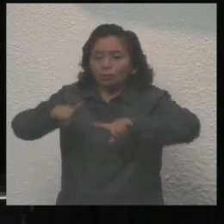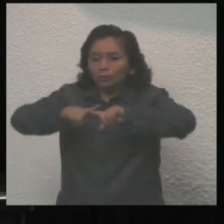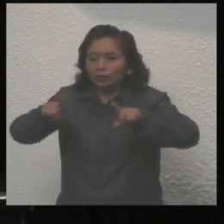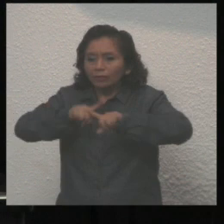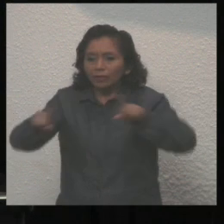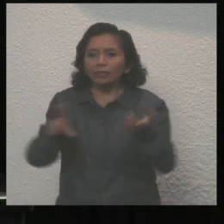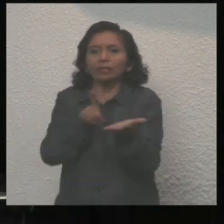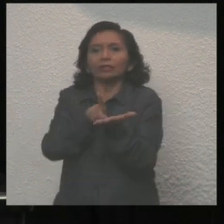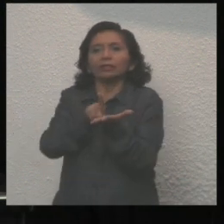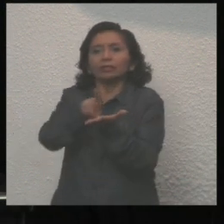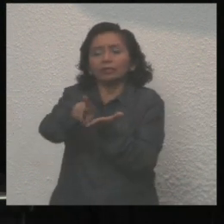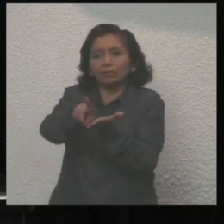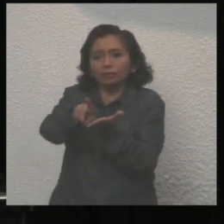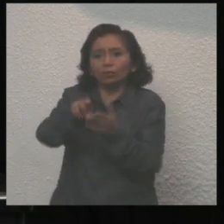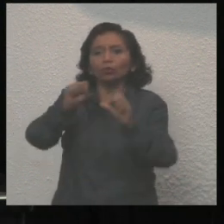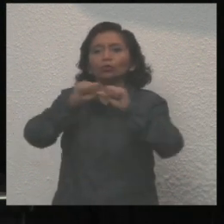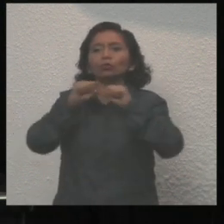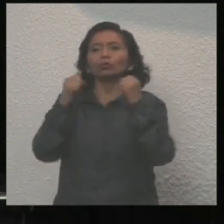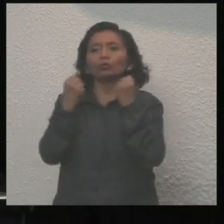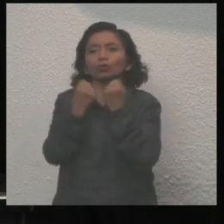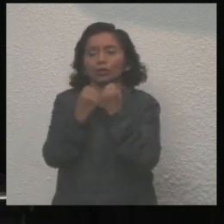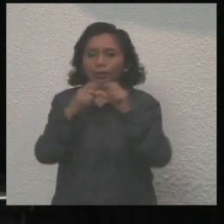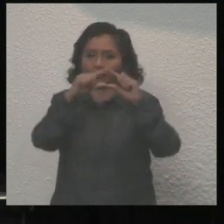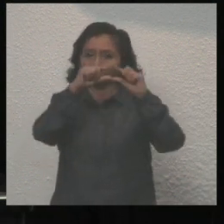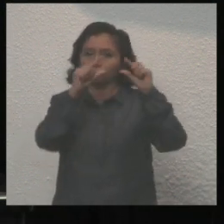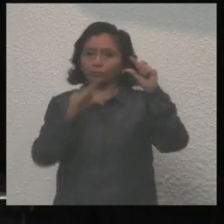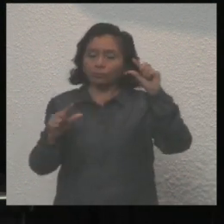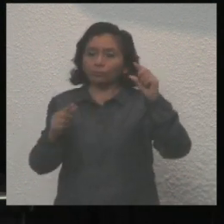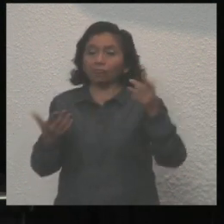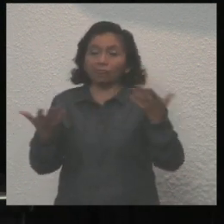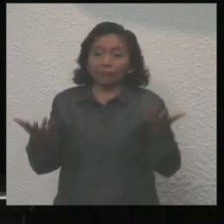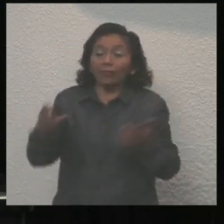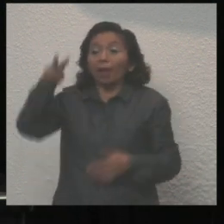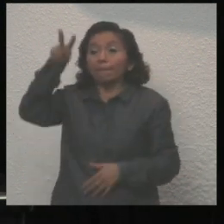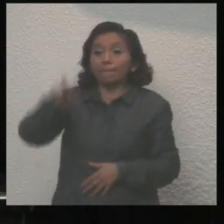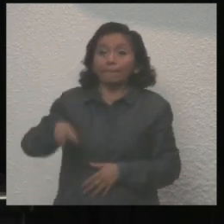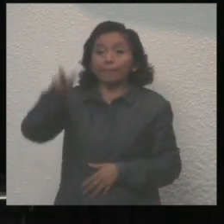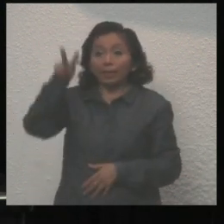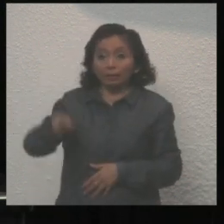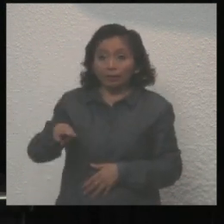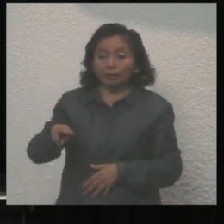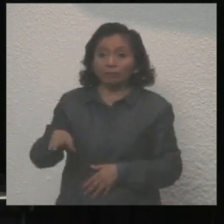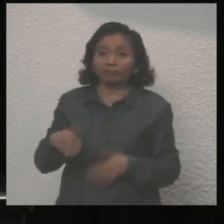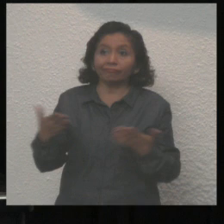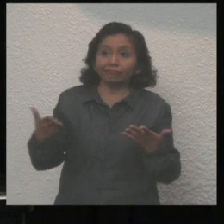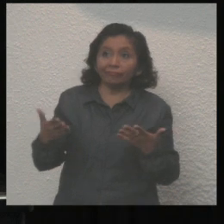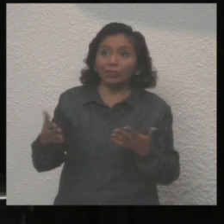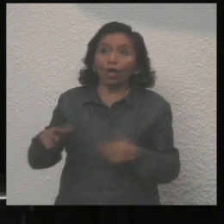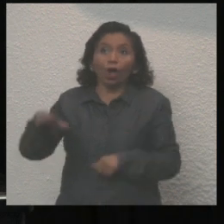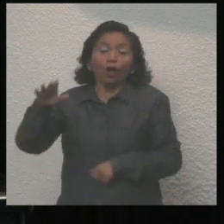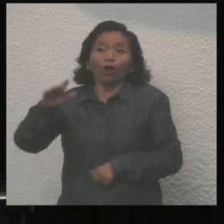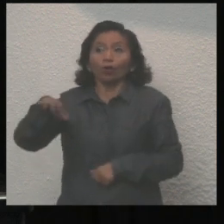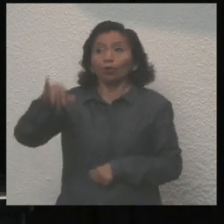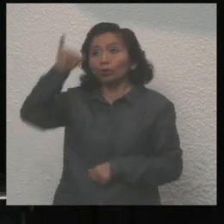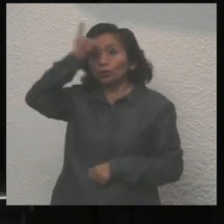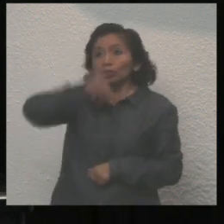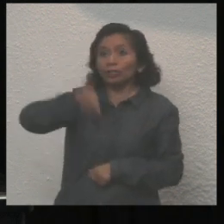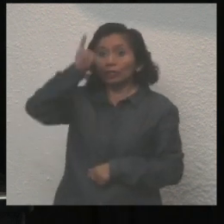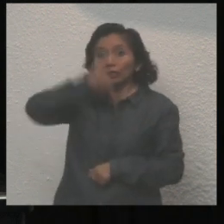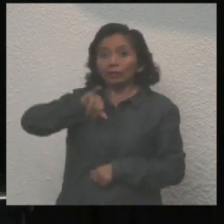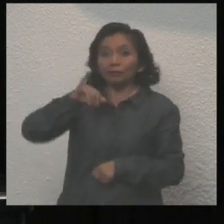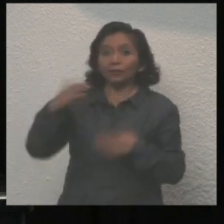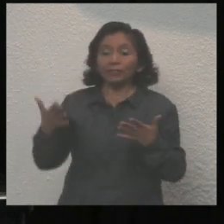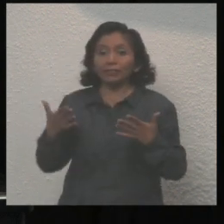sociales y la soberanía nacional. En realidad, las élites del poder han decidido continuar por la senda